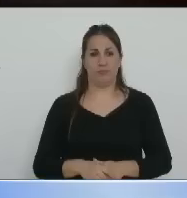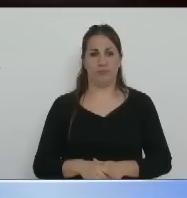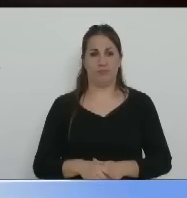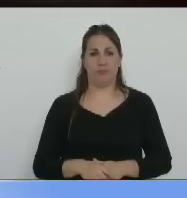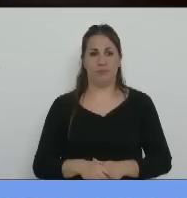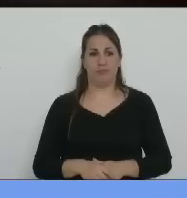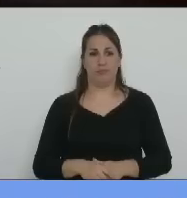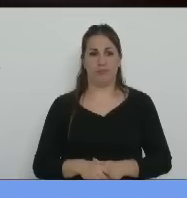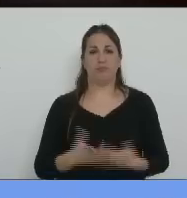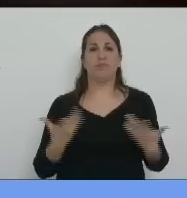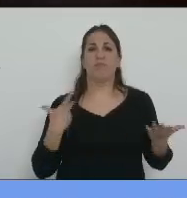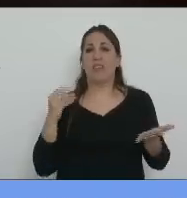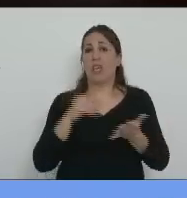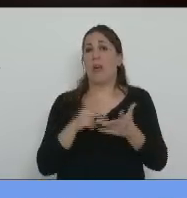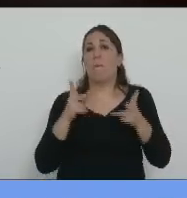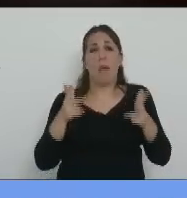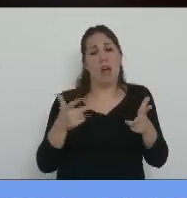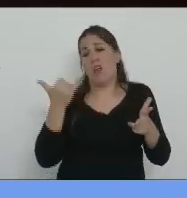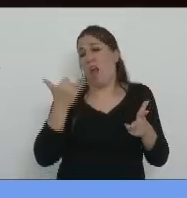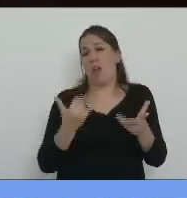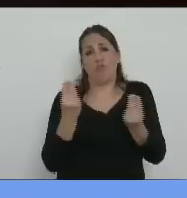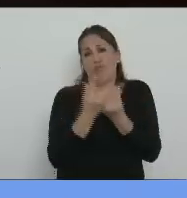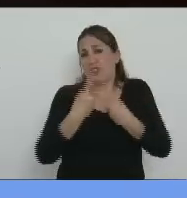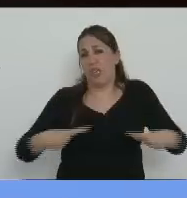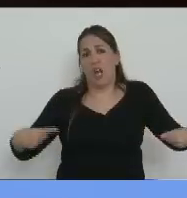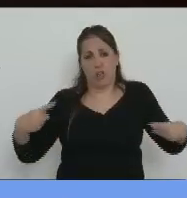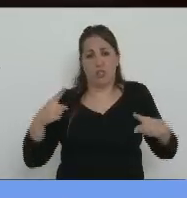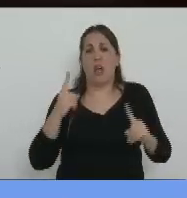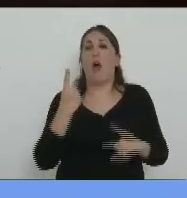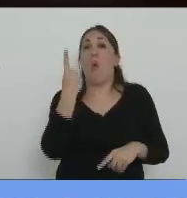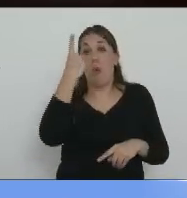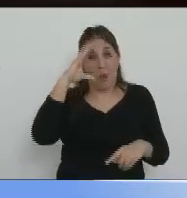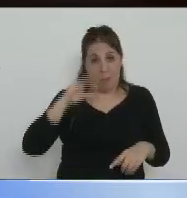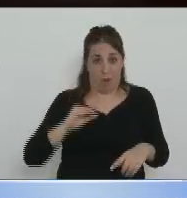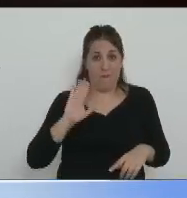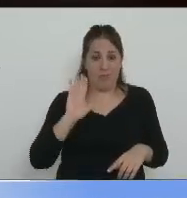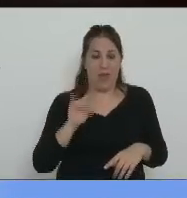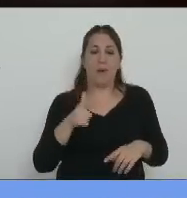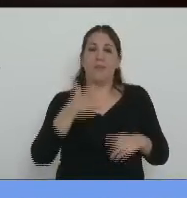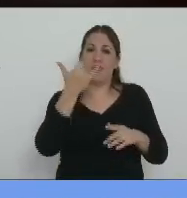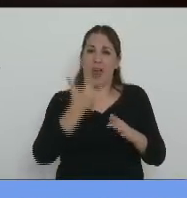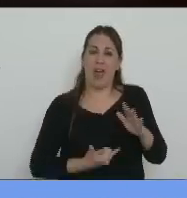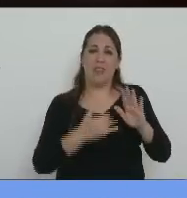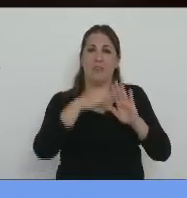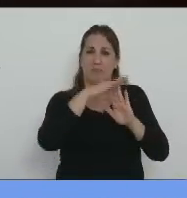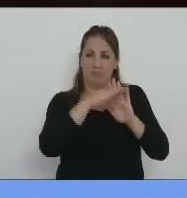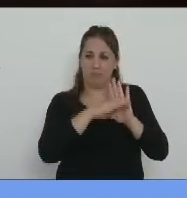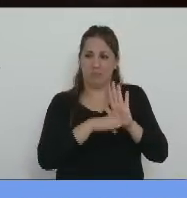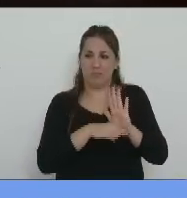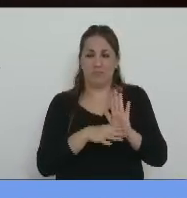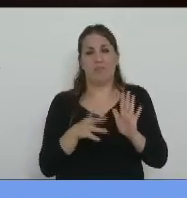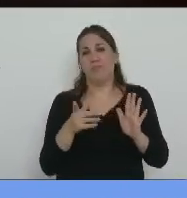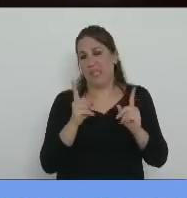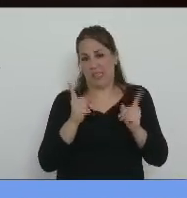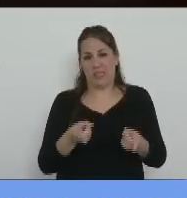qué más tengo para decirle varias cosas más me olvidaba de algo media casta en la lista también no la voy a nombrar porque